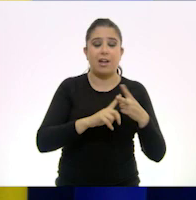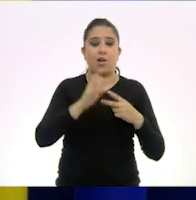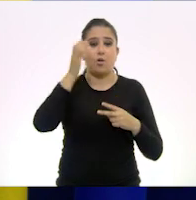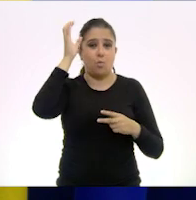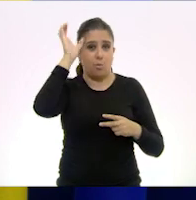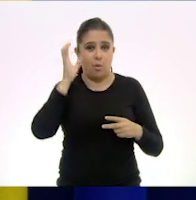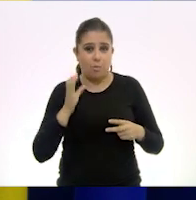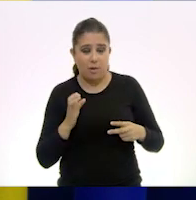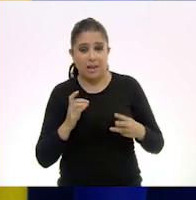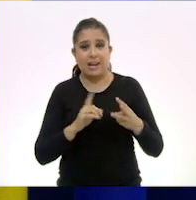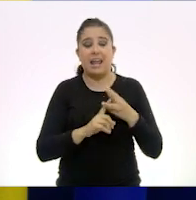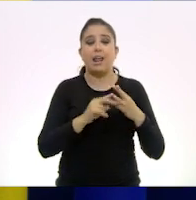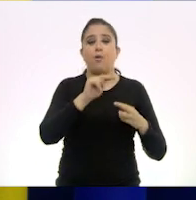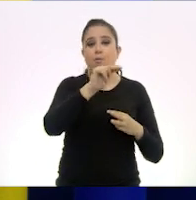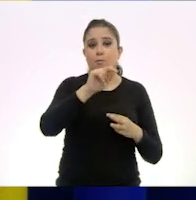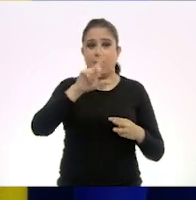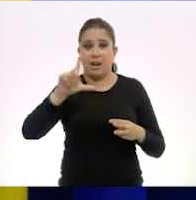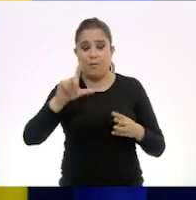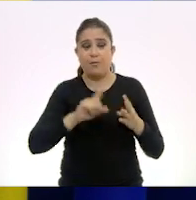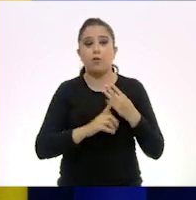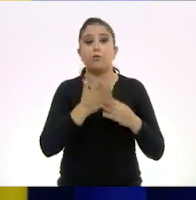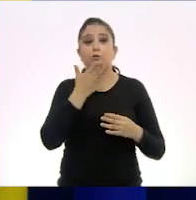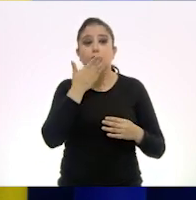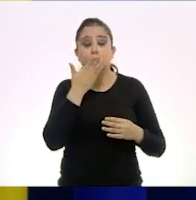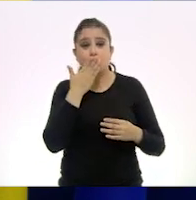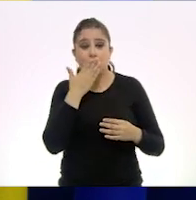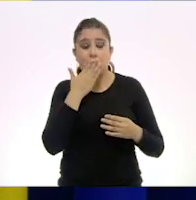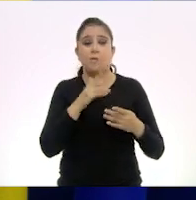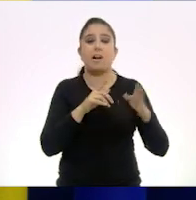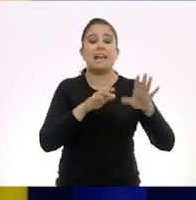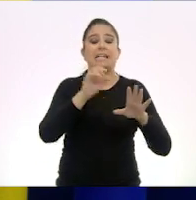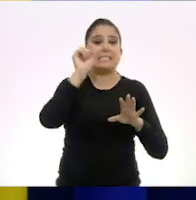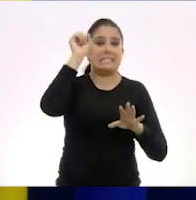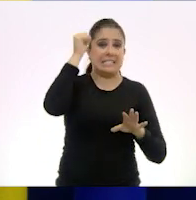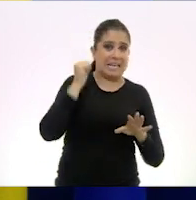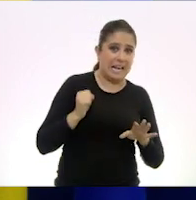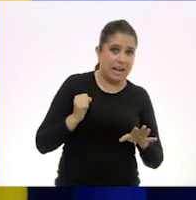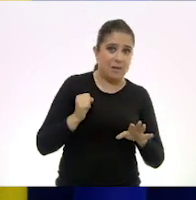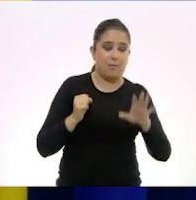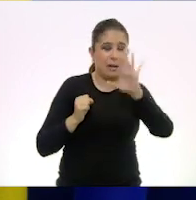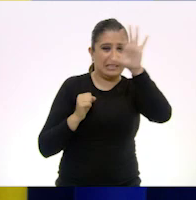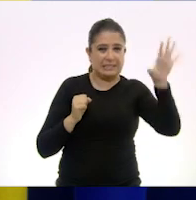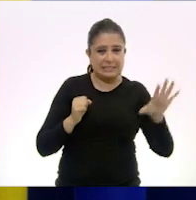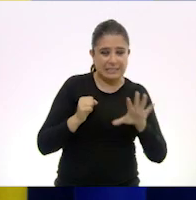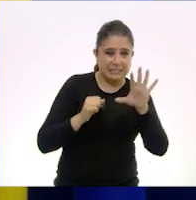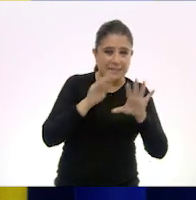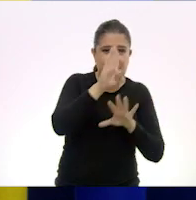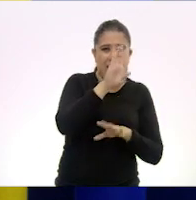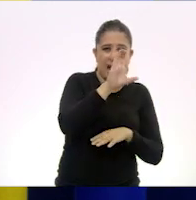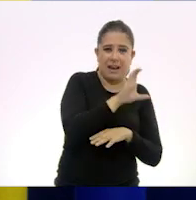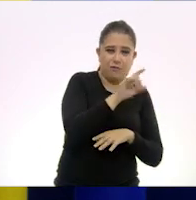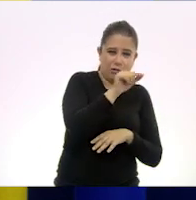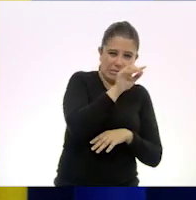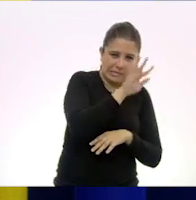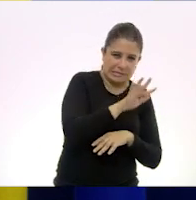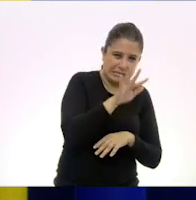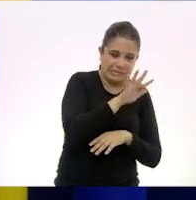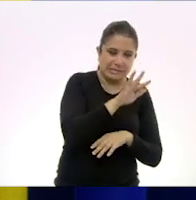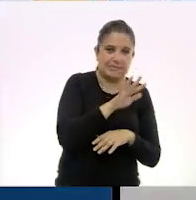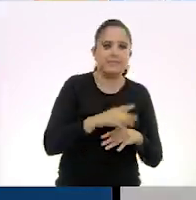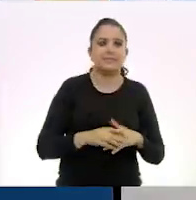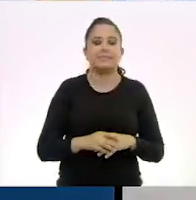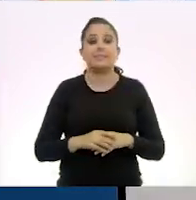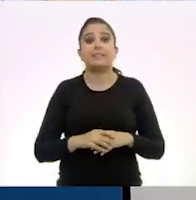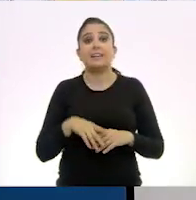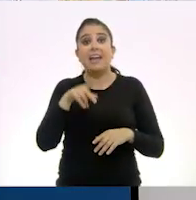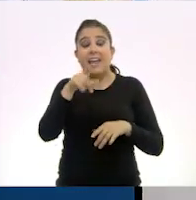Coahuila, Nuevo León, Sonora, parte de Sinaloa y las entidades de la península de Baja California.